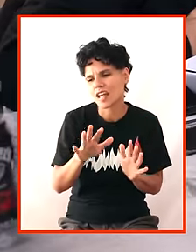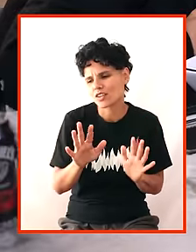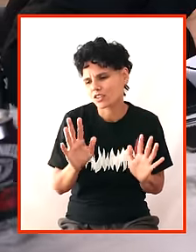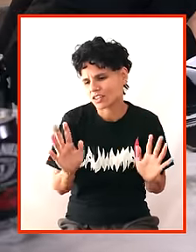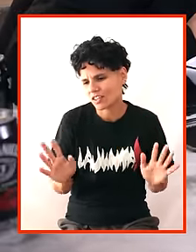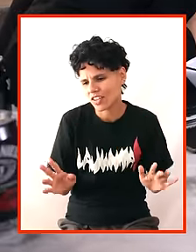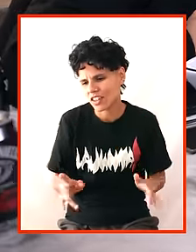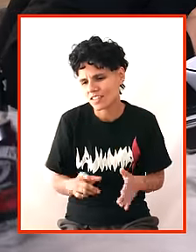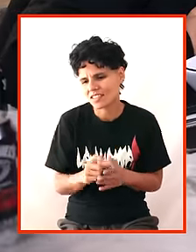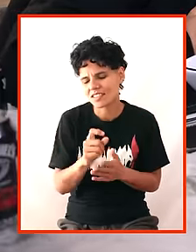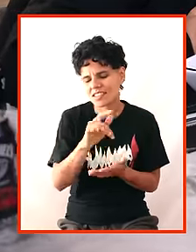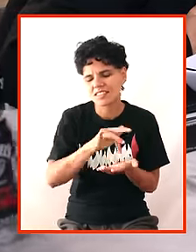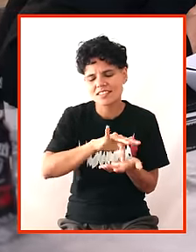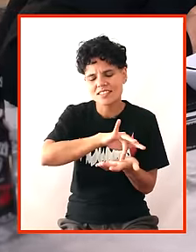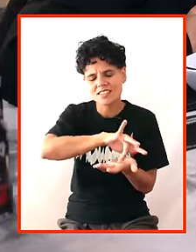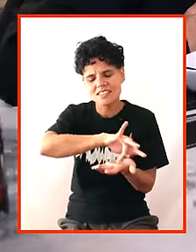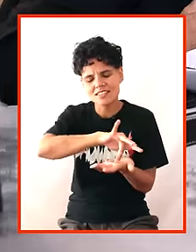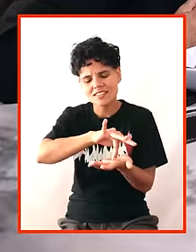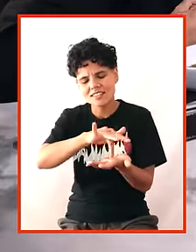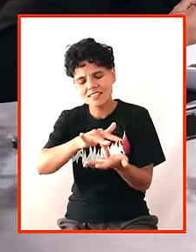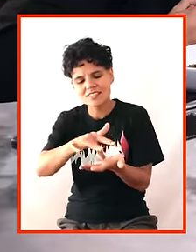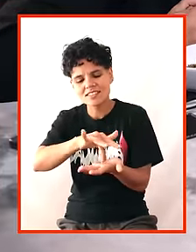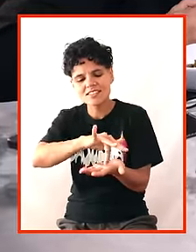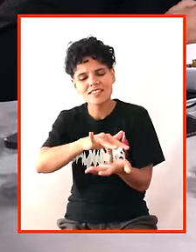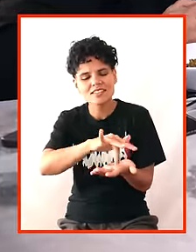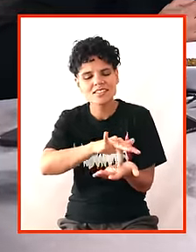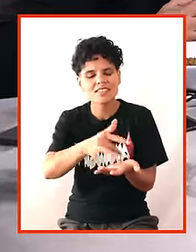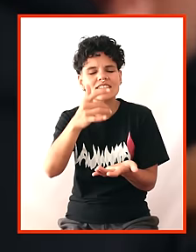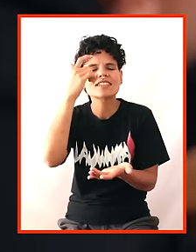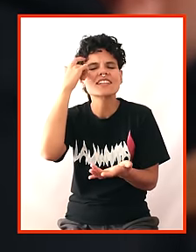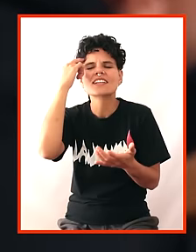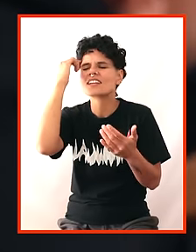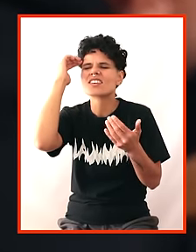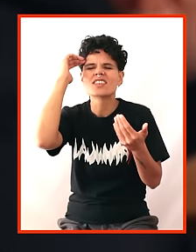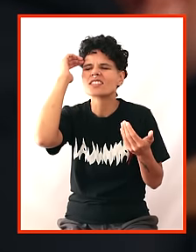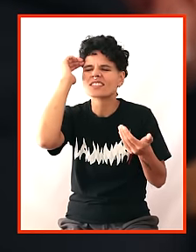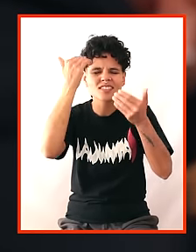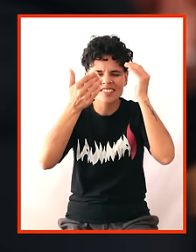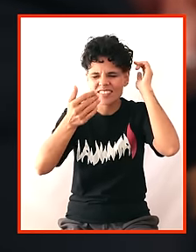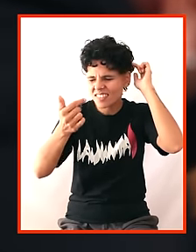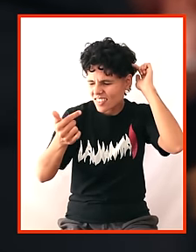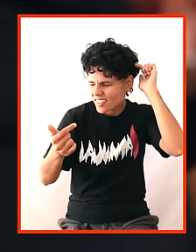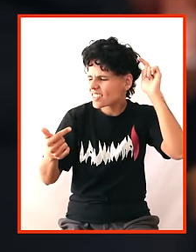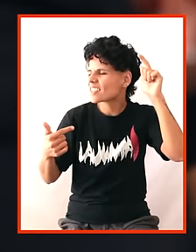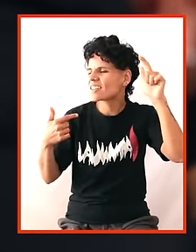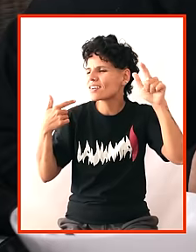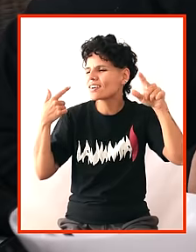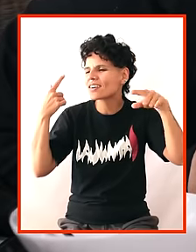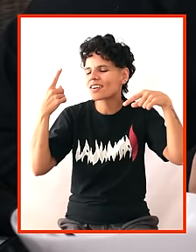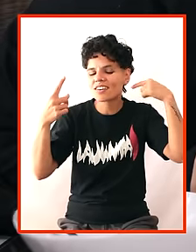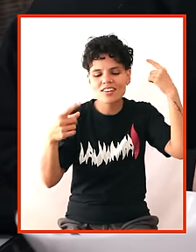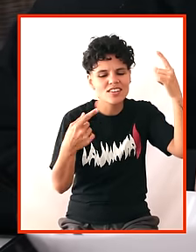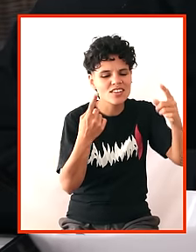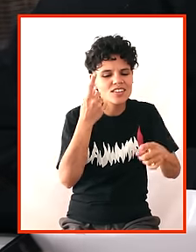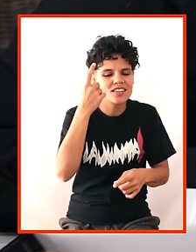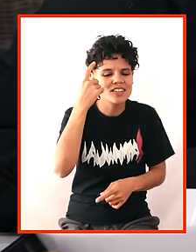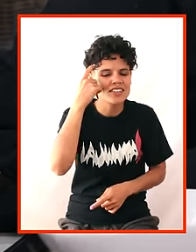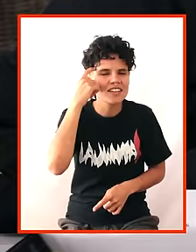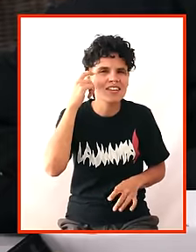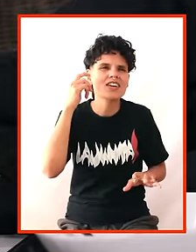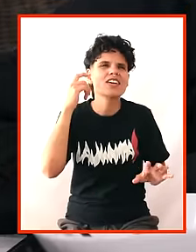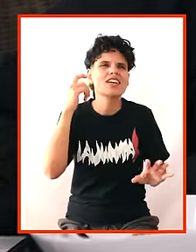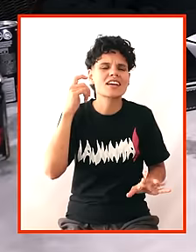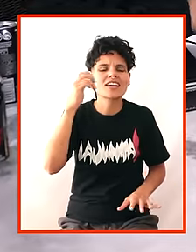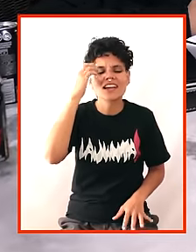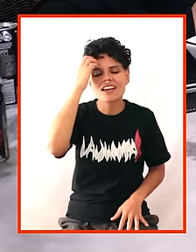Si no creyera en el delirio, Si no creyera lo que... No, ya ni me